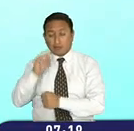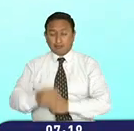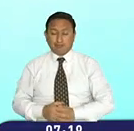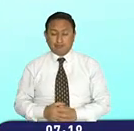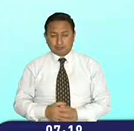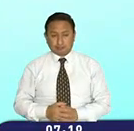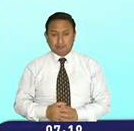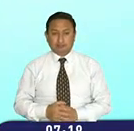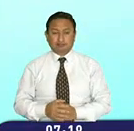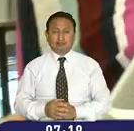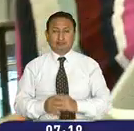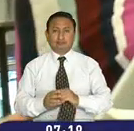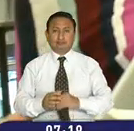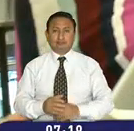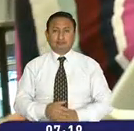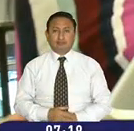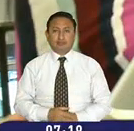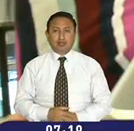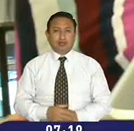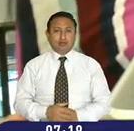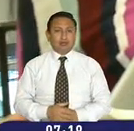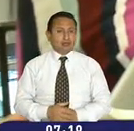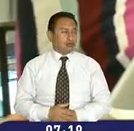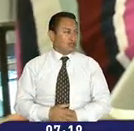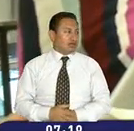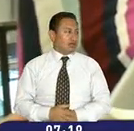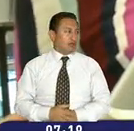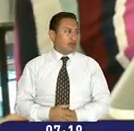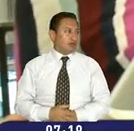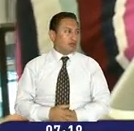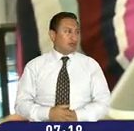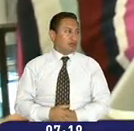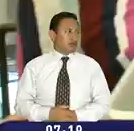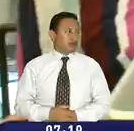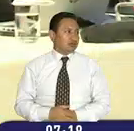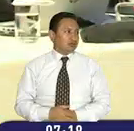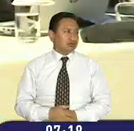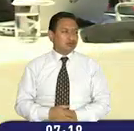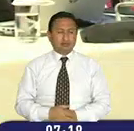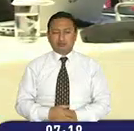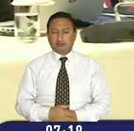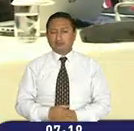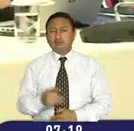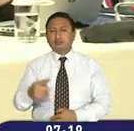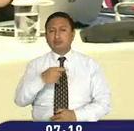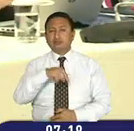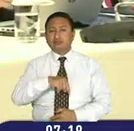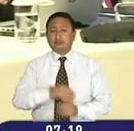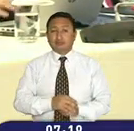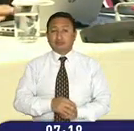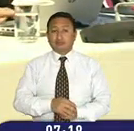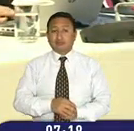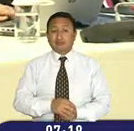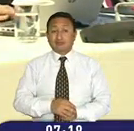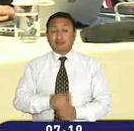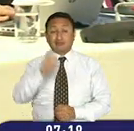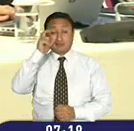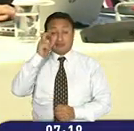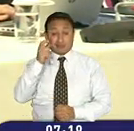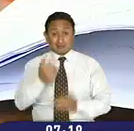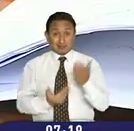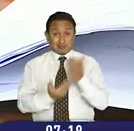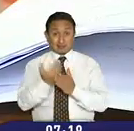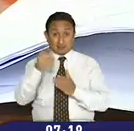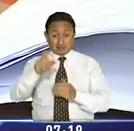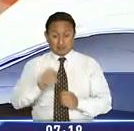La fiscal general del estado, Diana Salazar, señaló que hay exfiscales que están defendiendo a personas que están siendo investigadas por